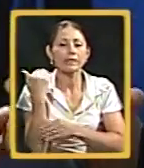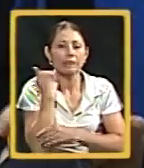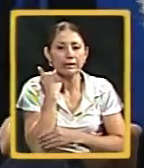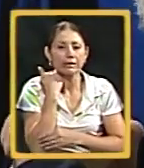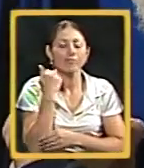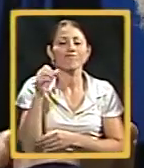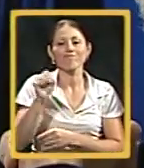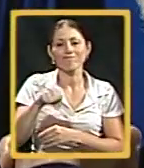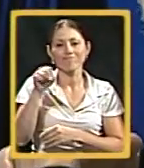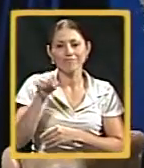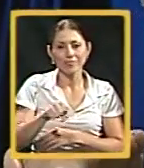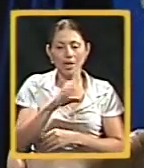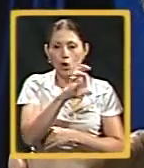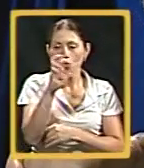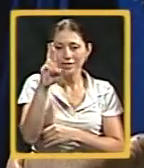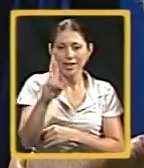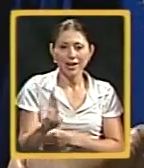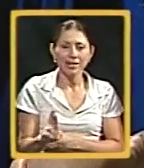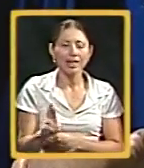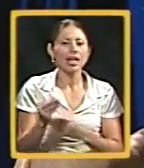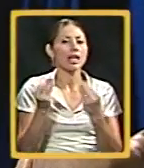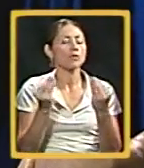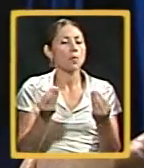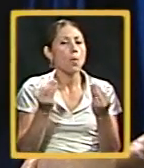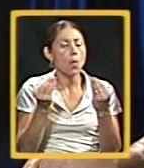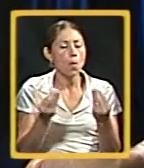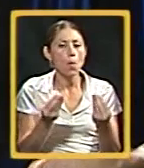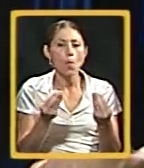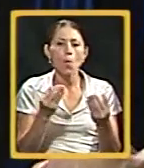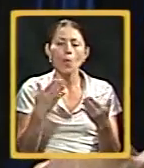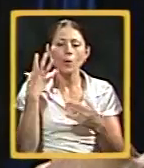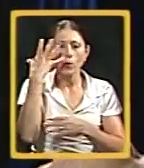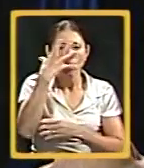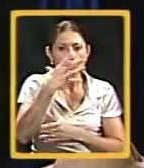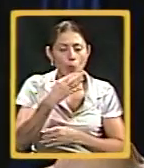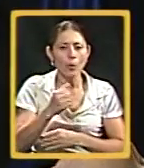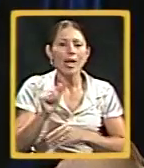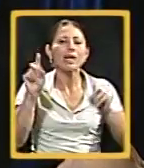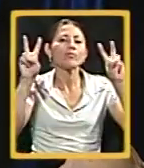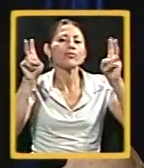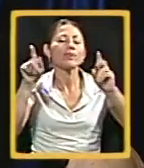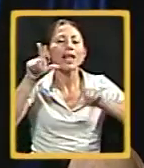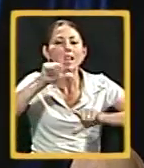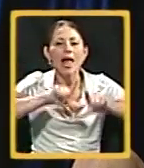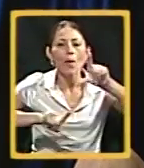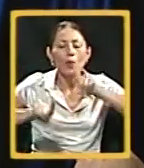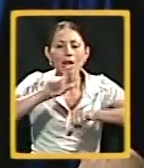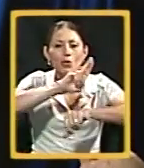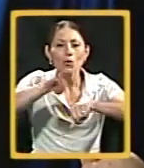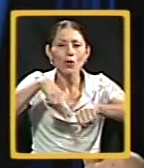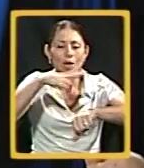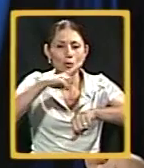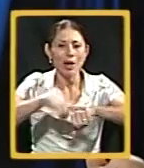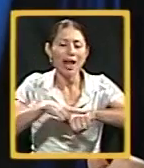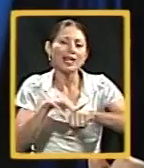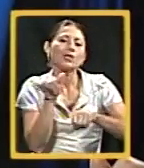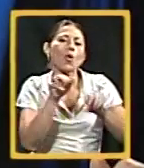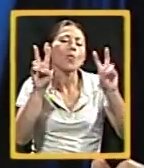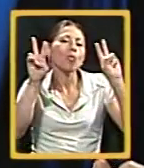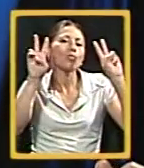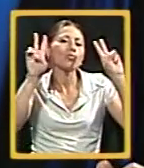este país, yo digo siempre que es tan rico y tan bello, es un laboratorio natural, y para un biólogo pues es casi un regalo, ¿verdad?